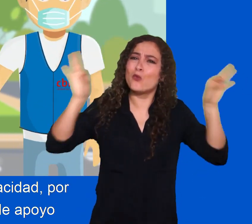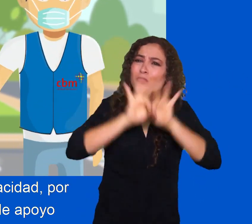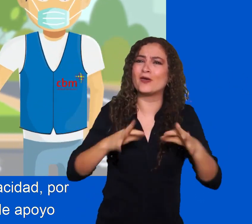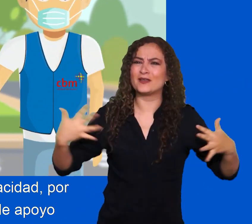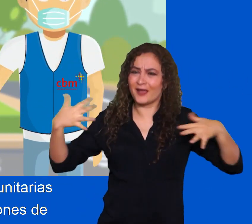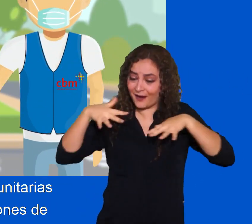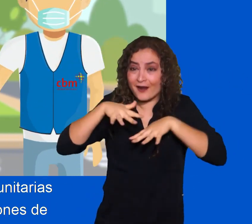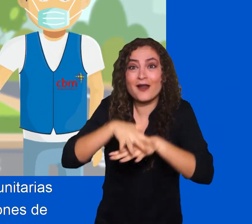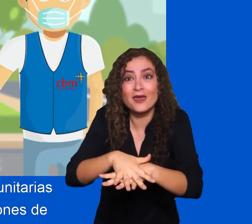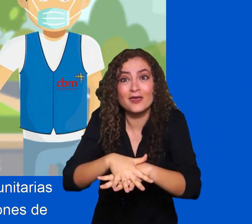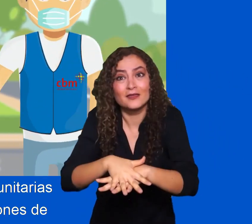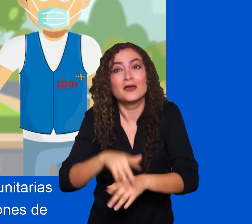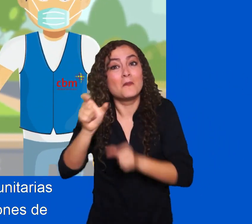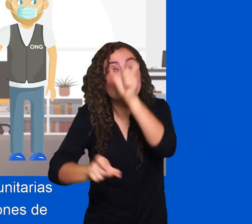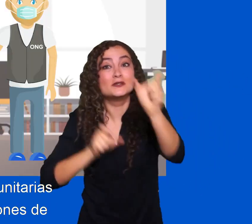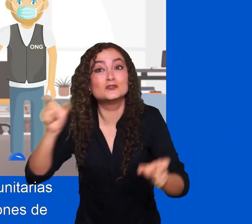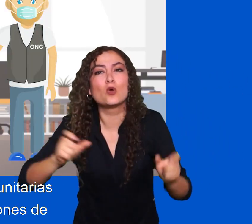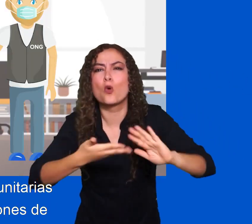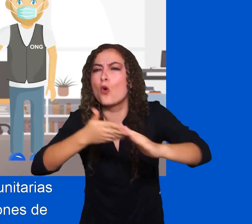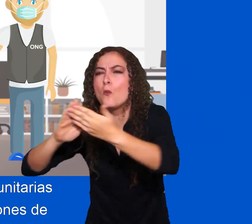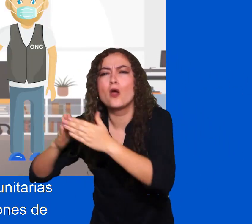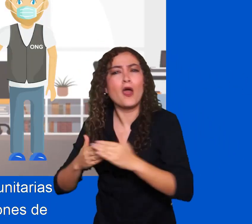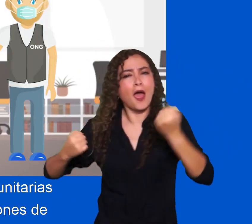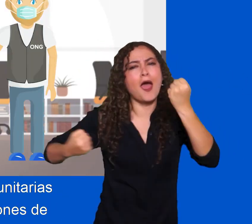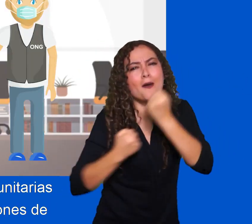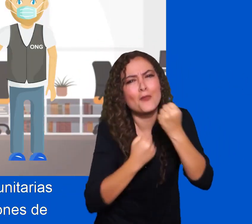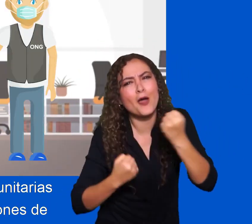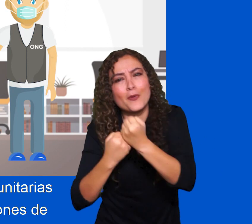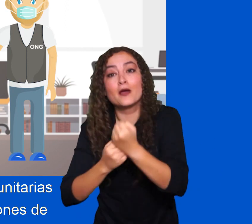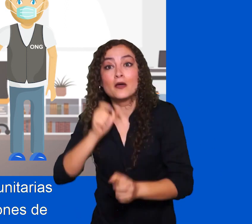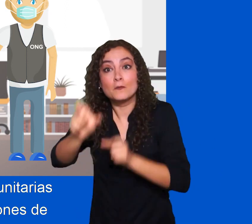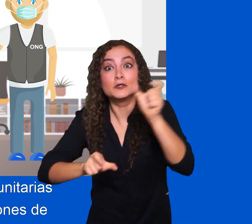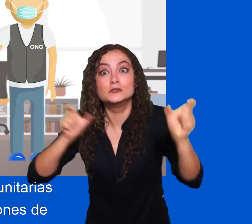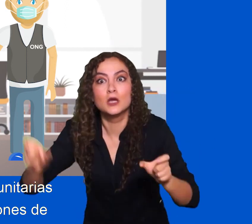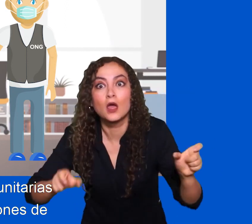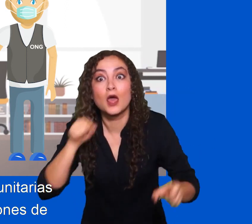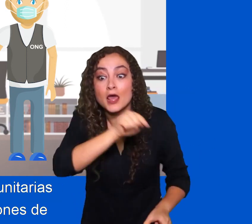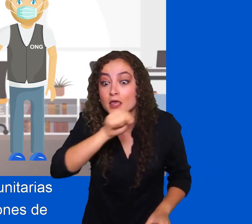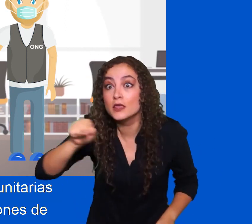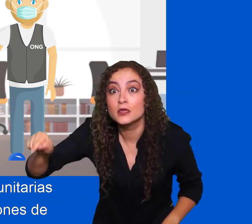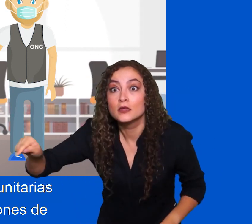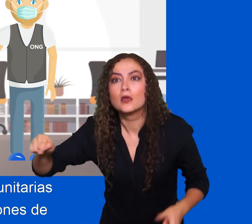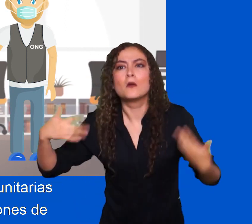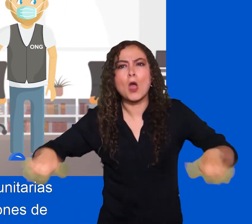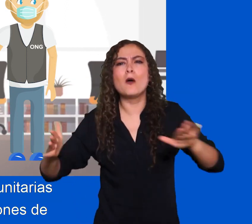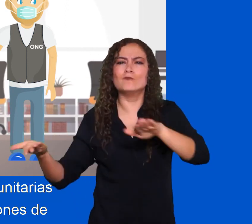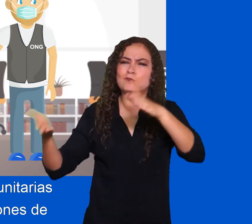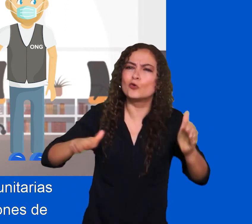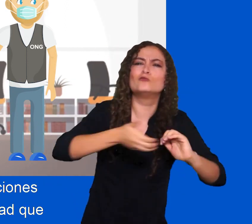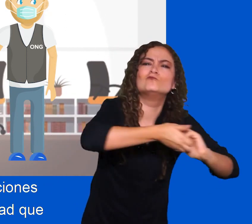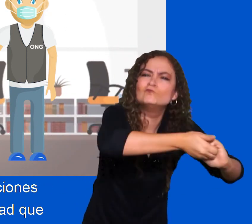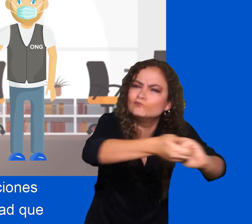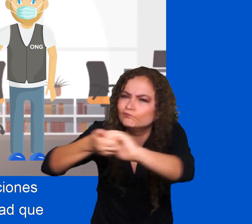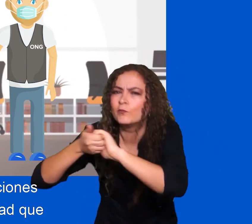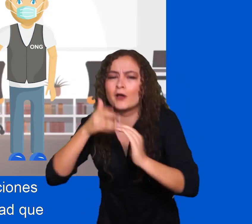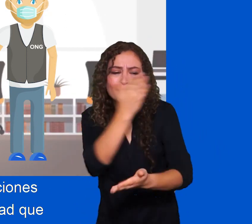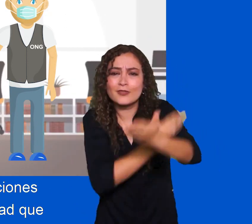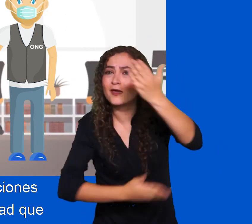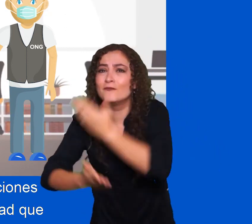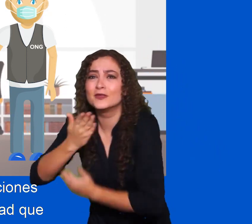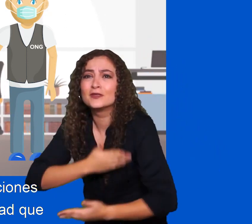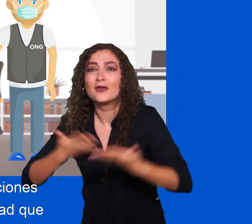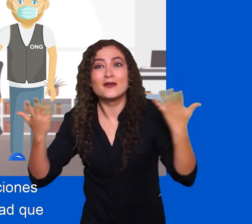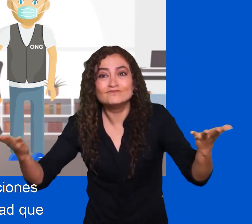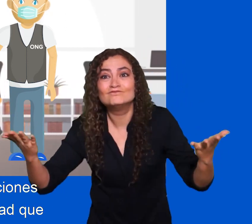creación de redes de apoyo comunitarias. Las redes de apoyo comunitarias son un grupo de personas, organizaciones de personas con